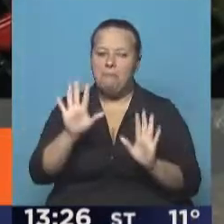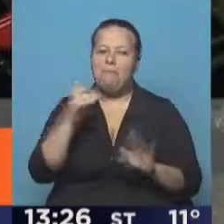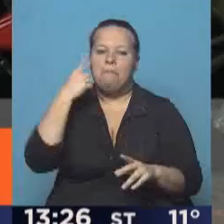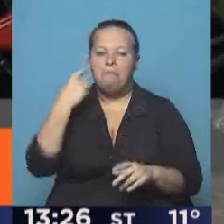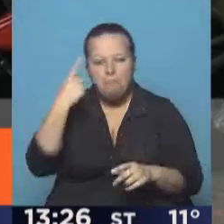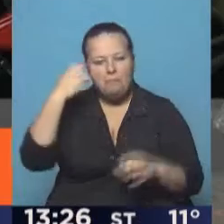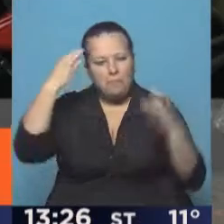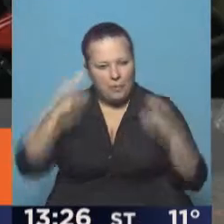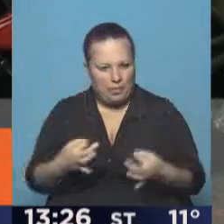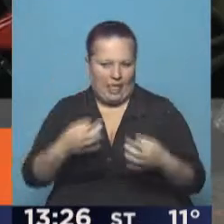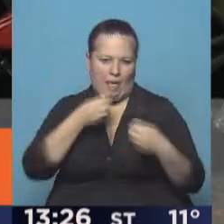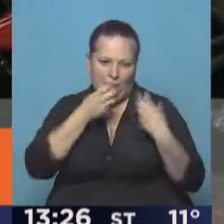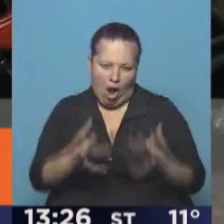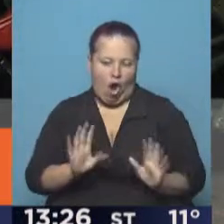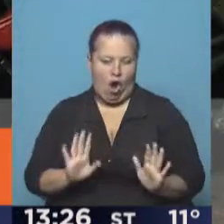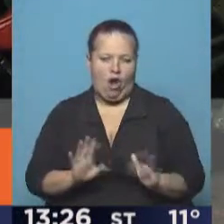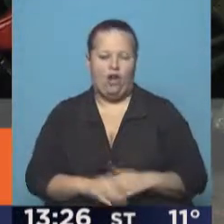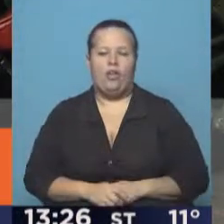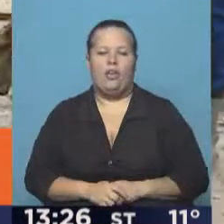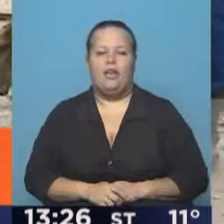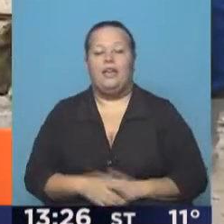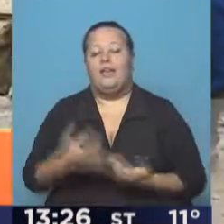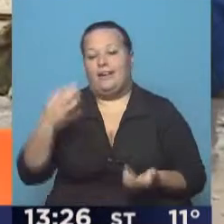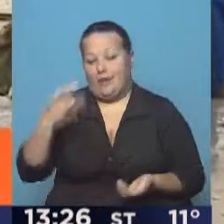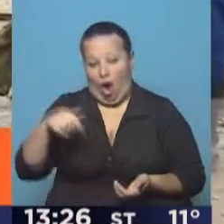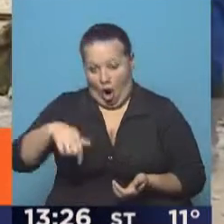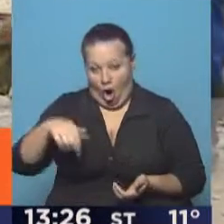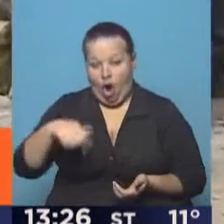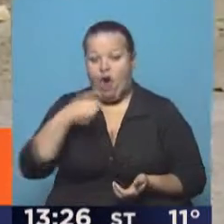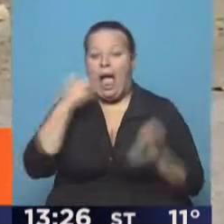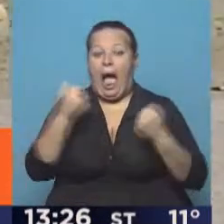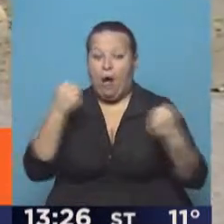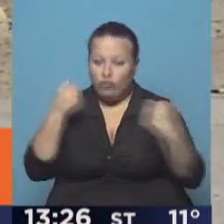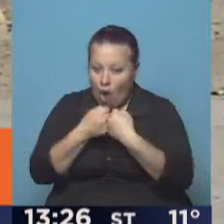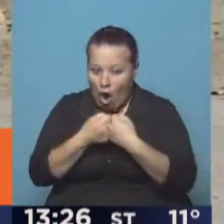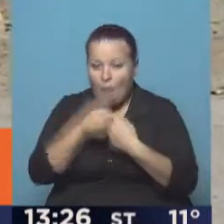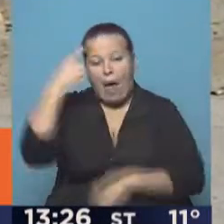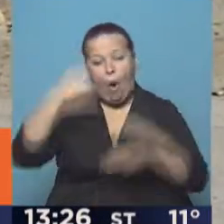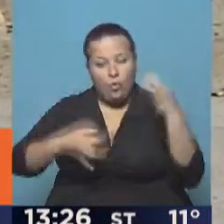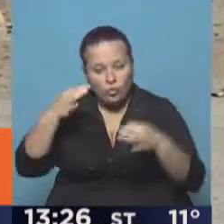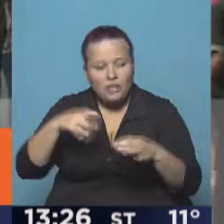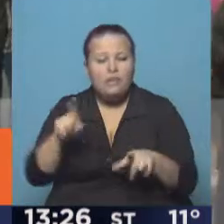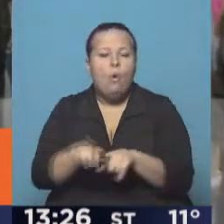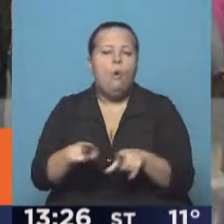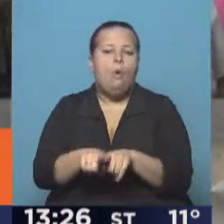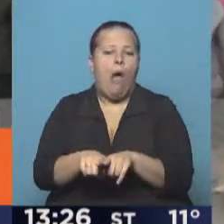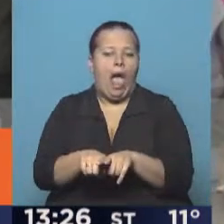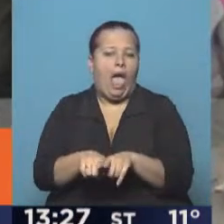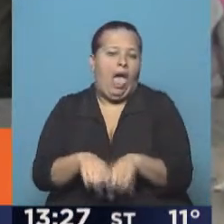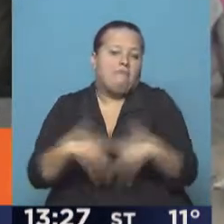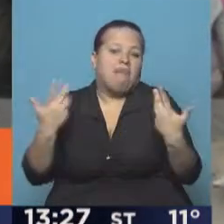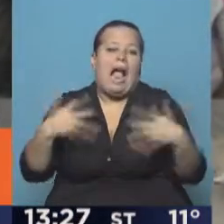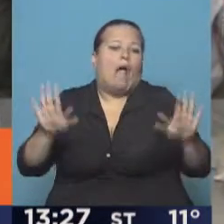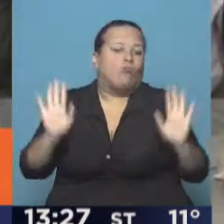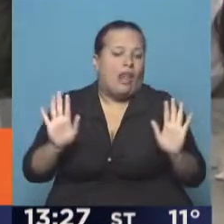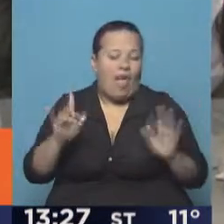las cosas de la mejor manera posible evidentemente hoy matar con un auto para la justicia es casual